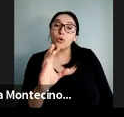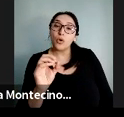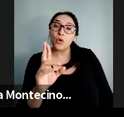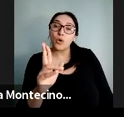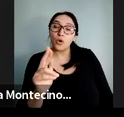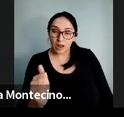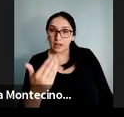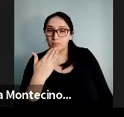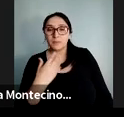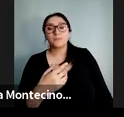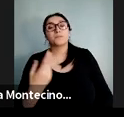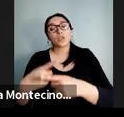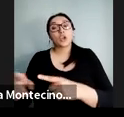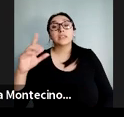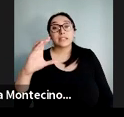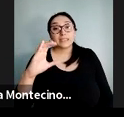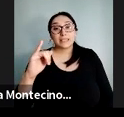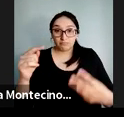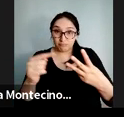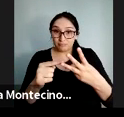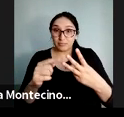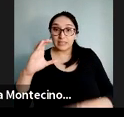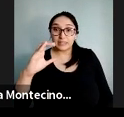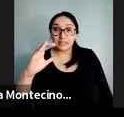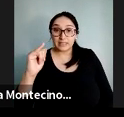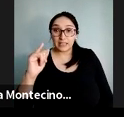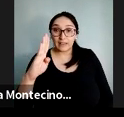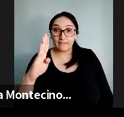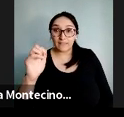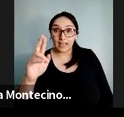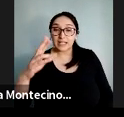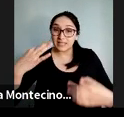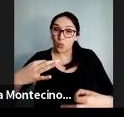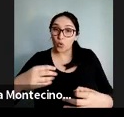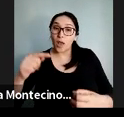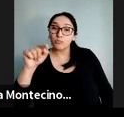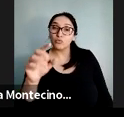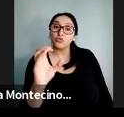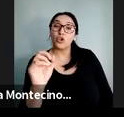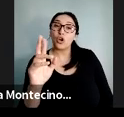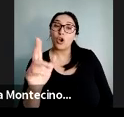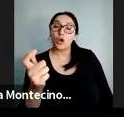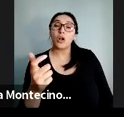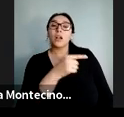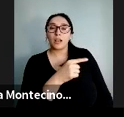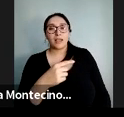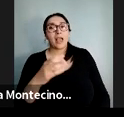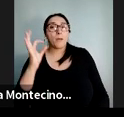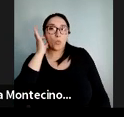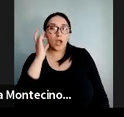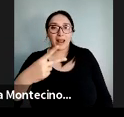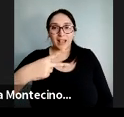Está ciberseguras.org, que como les decía hace un rato, es una colectiva latinoamericana de compañeras hack feministas y